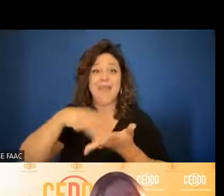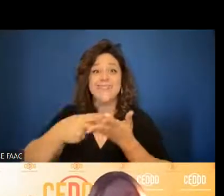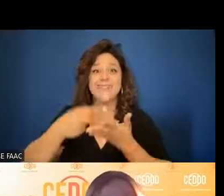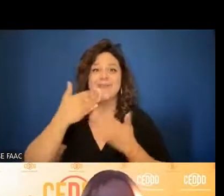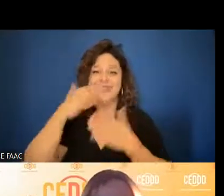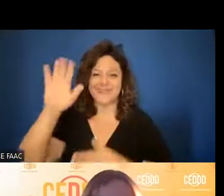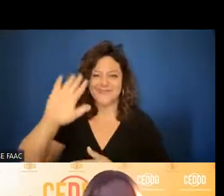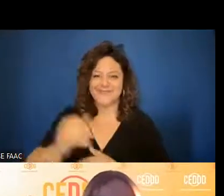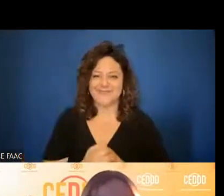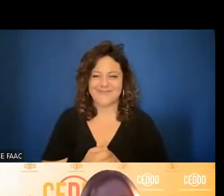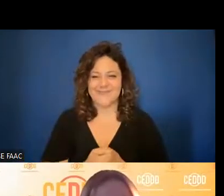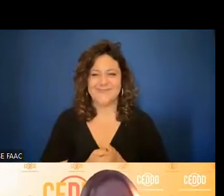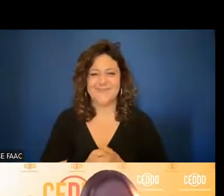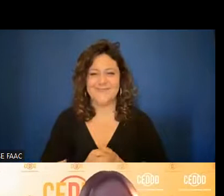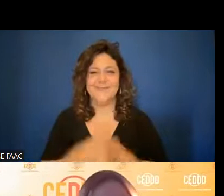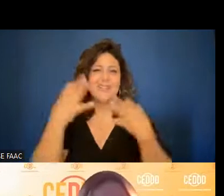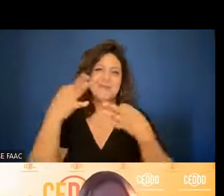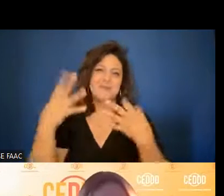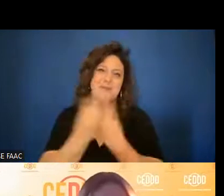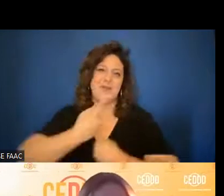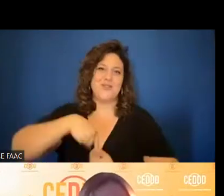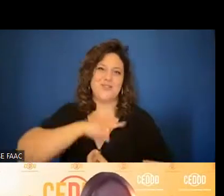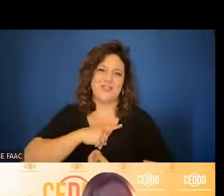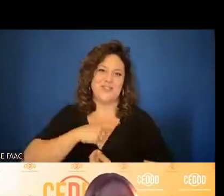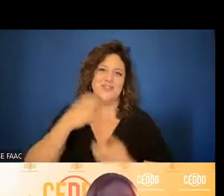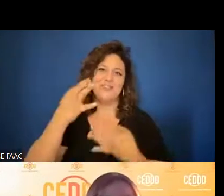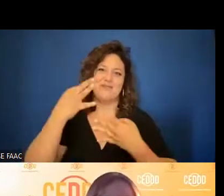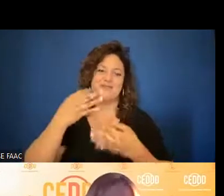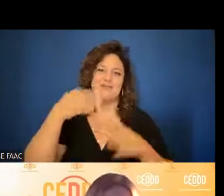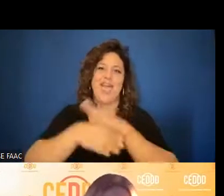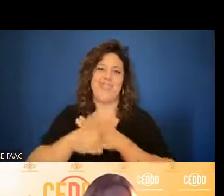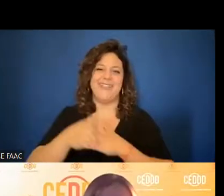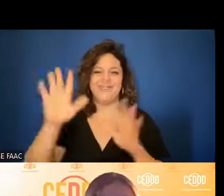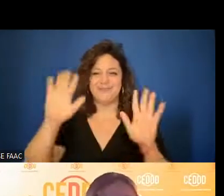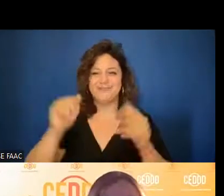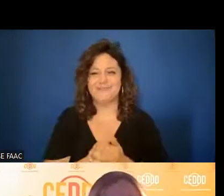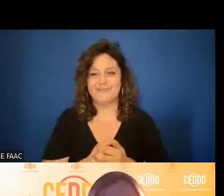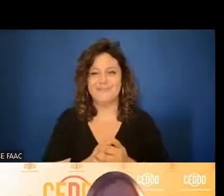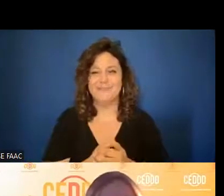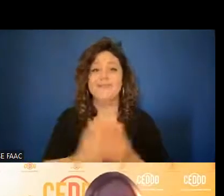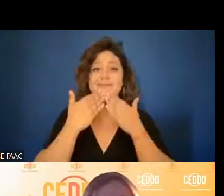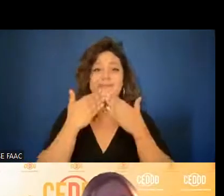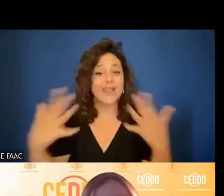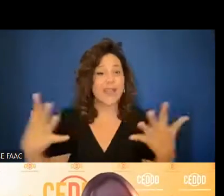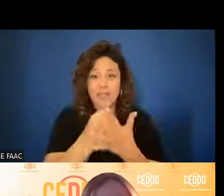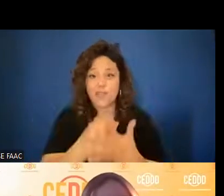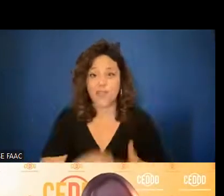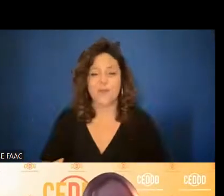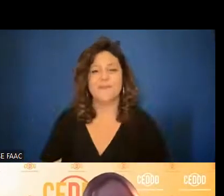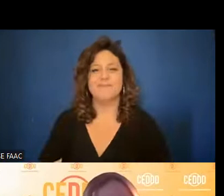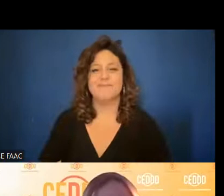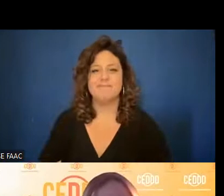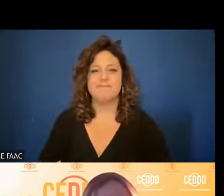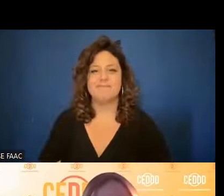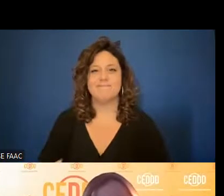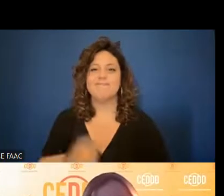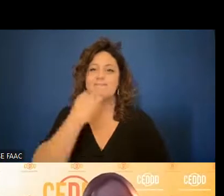muchísimas gracias a los dos. A ti, Mar, por la invitación. Hombre, a vosotros por vuestra colaboración y